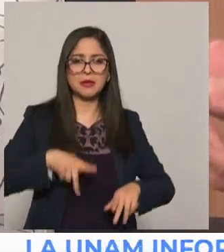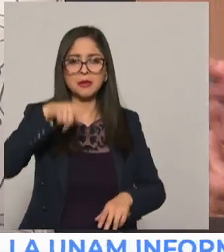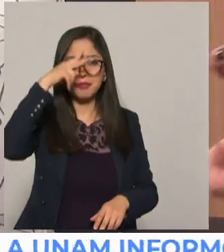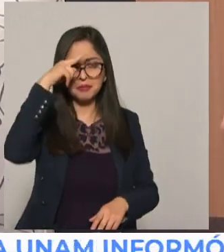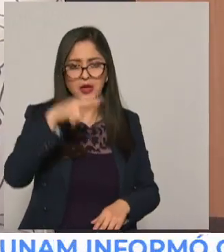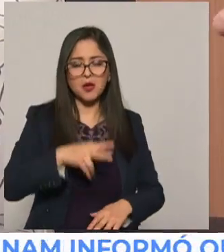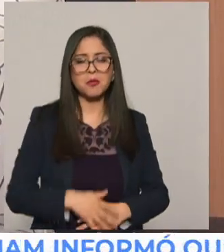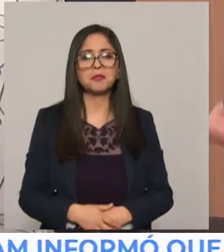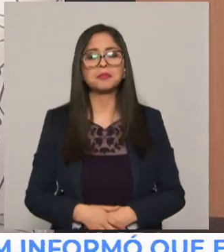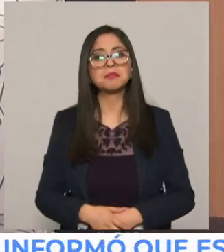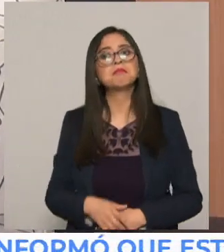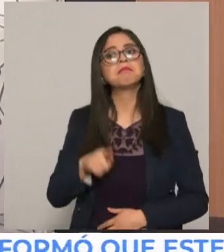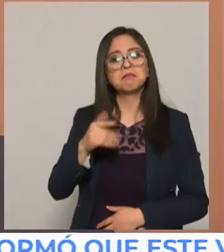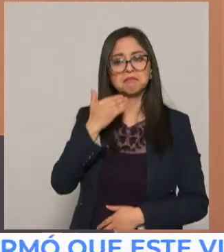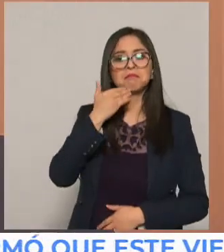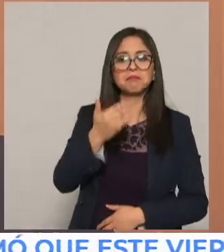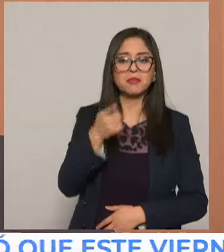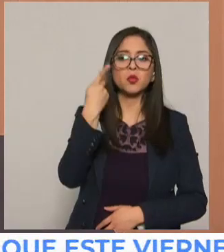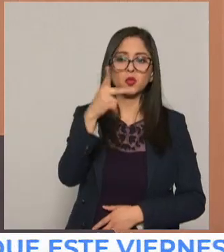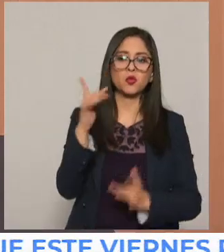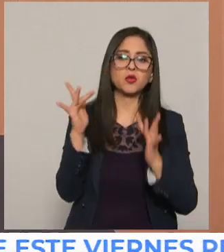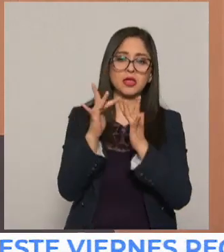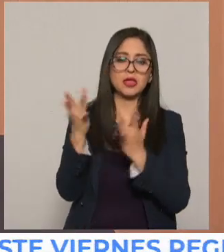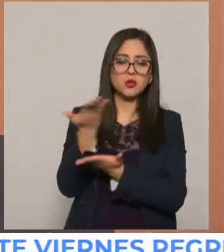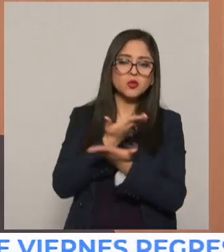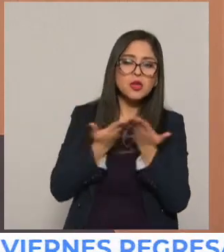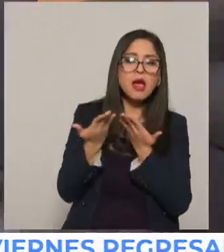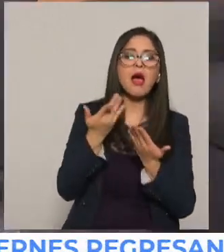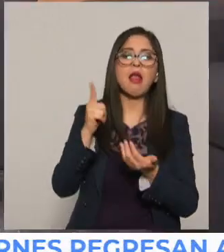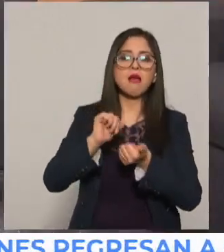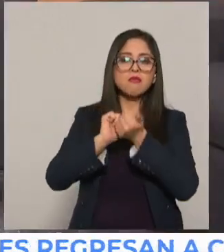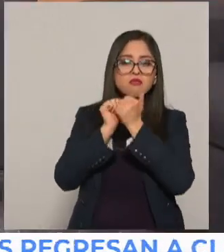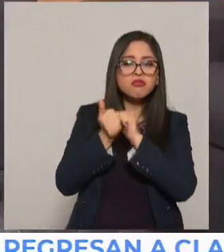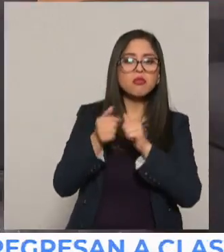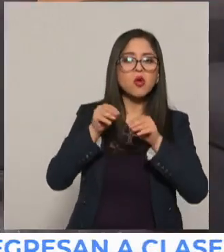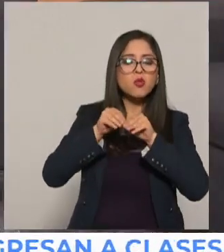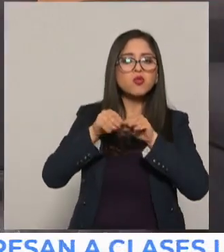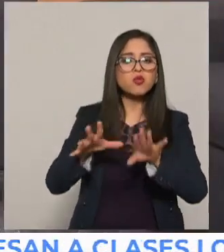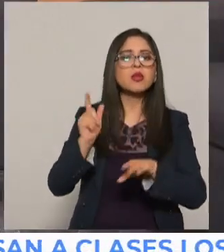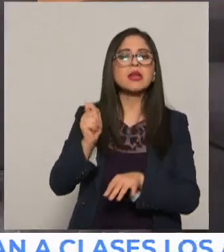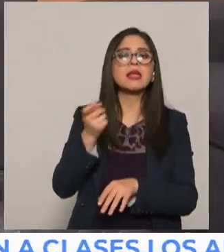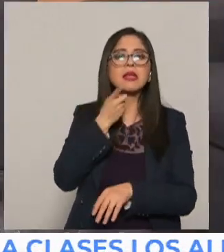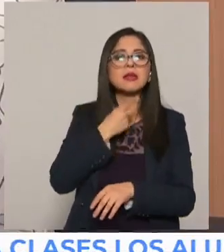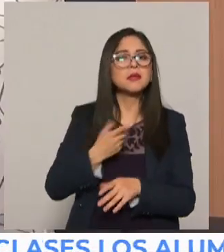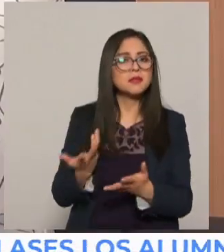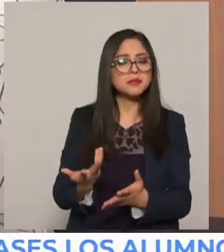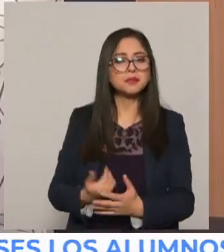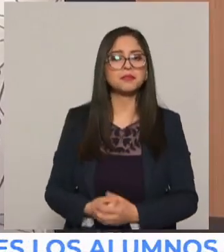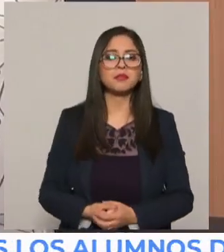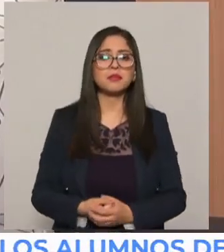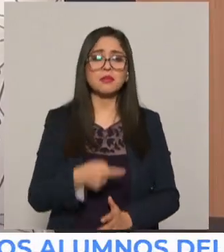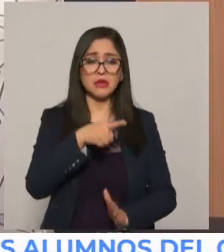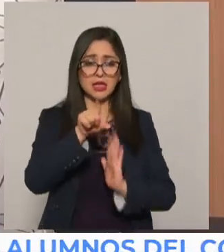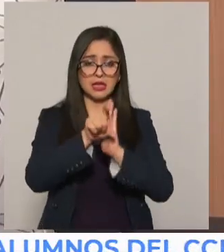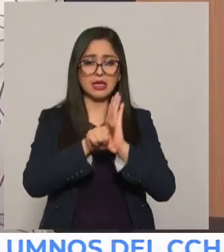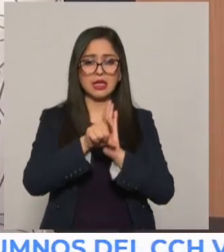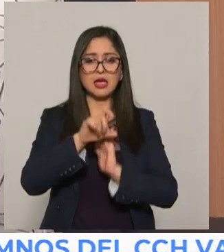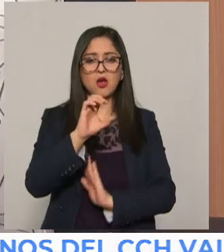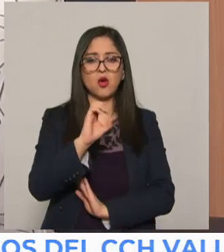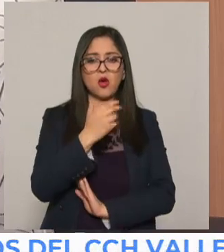redes sociales para seguirte, para que veamos pues el tráiler, te veamos ahí rodando, ¿qué nos puedes decir? En Instagram,